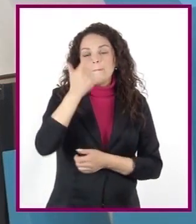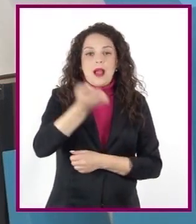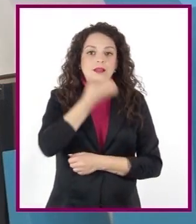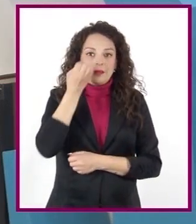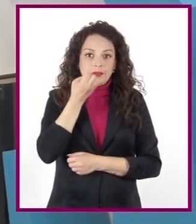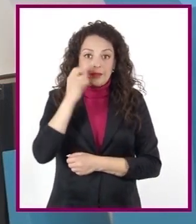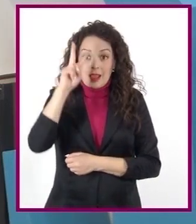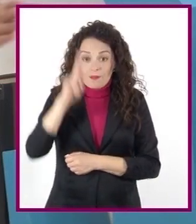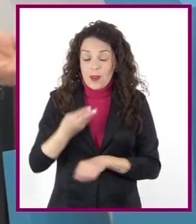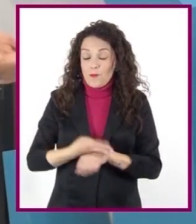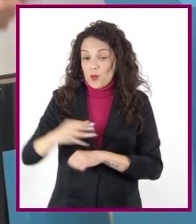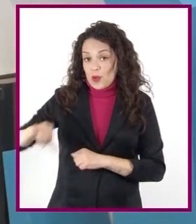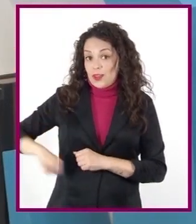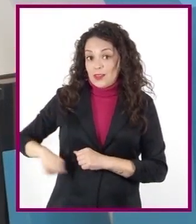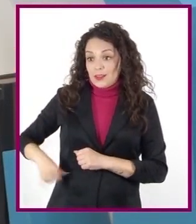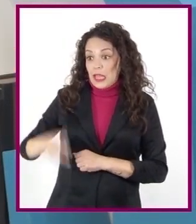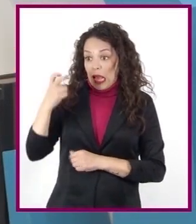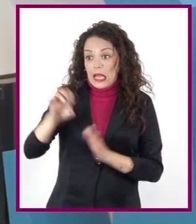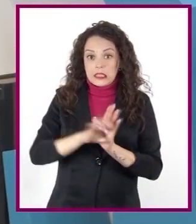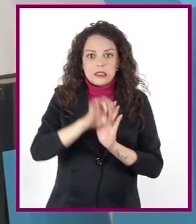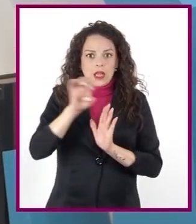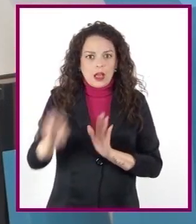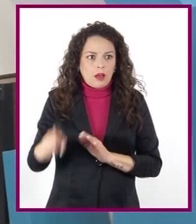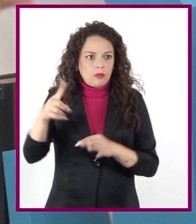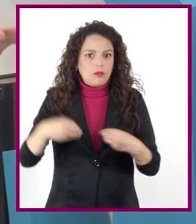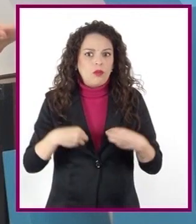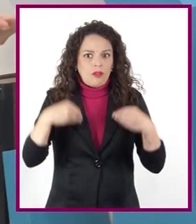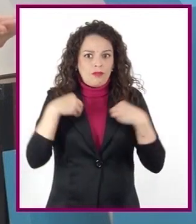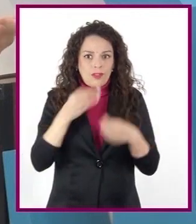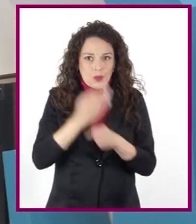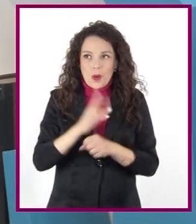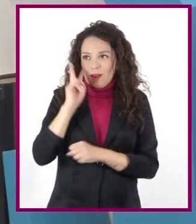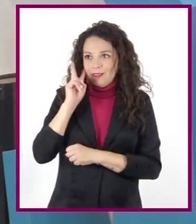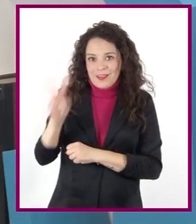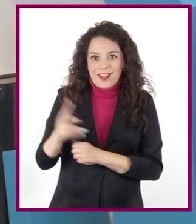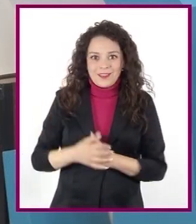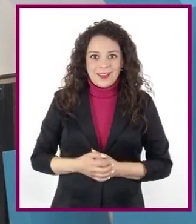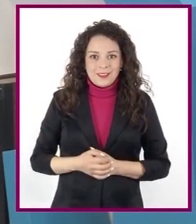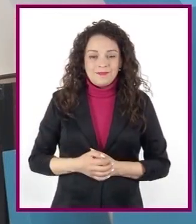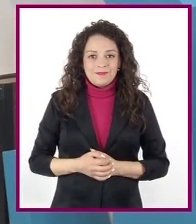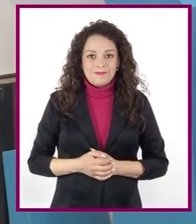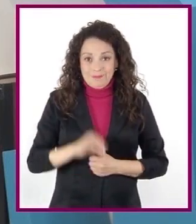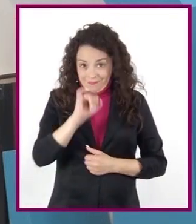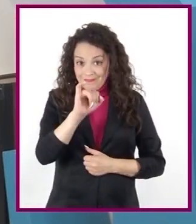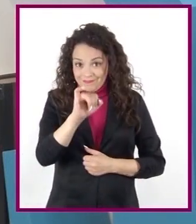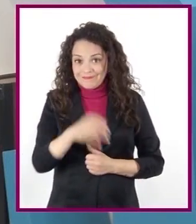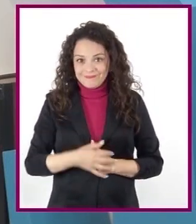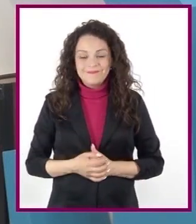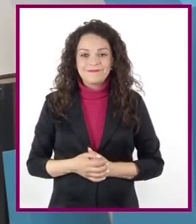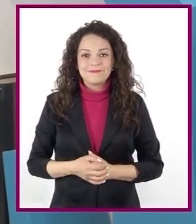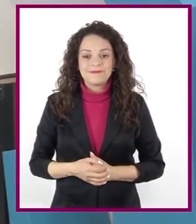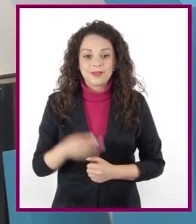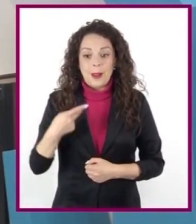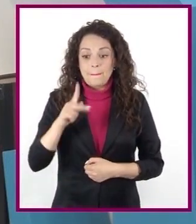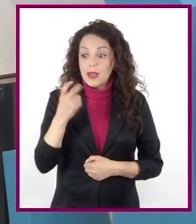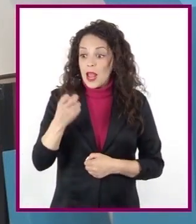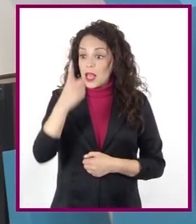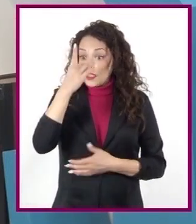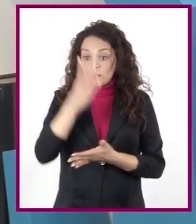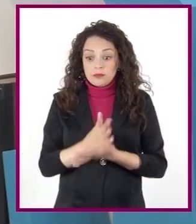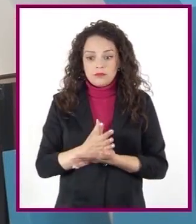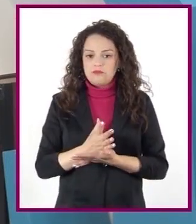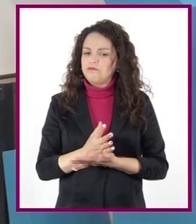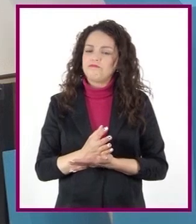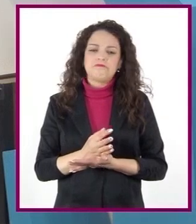Interesantes los ejemplos e historias de vida que acabamos de conocer, ¿verdad? Pero no son los únicos